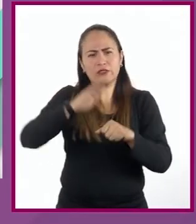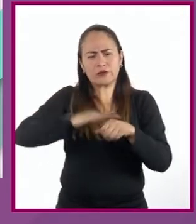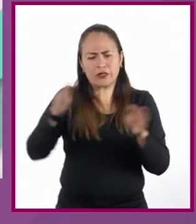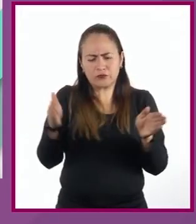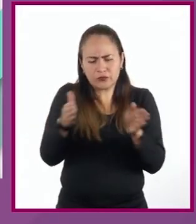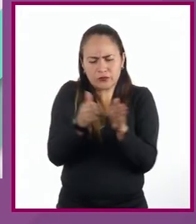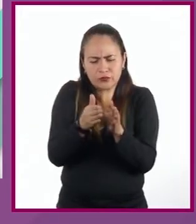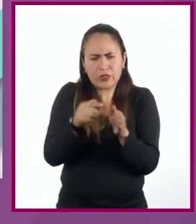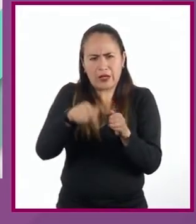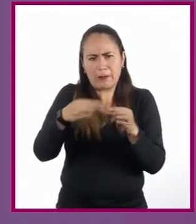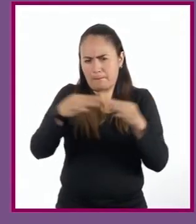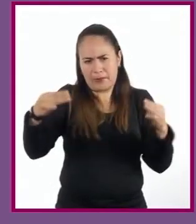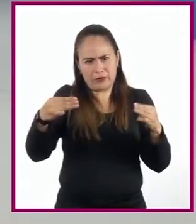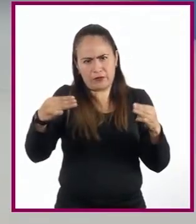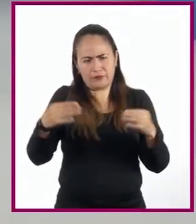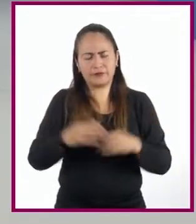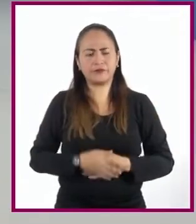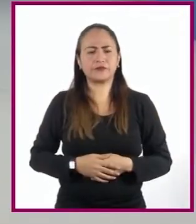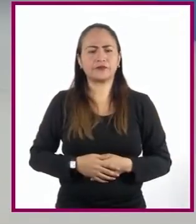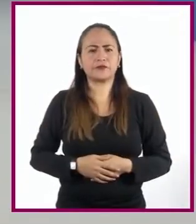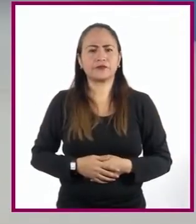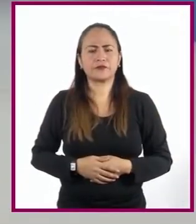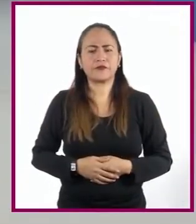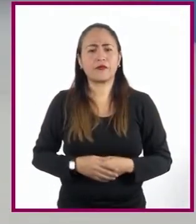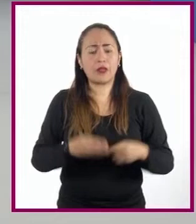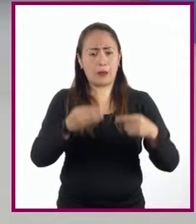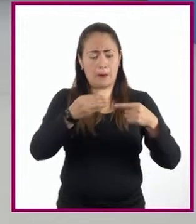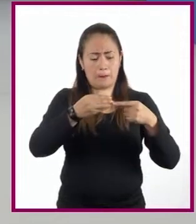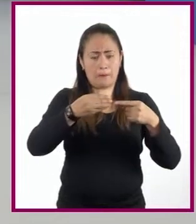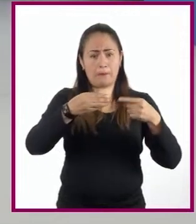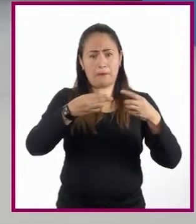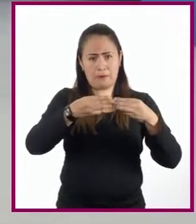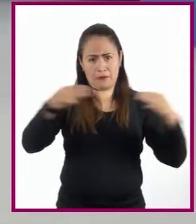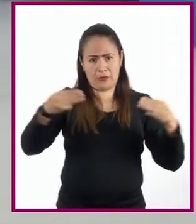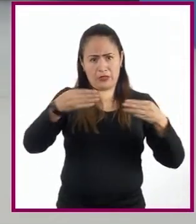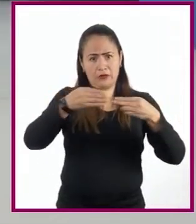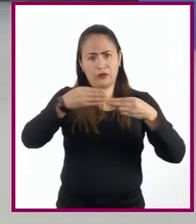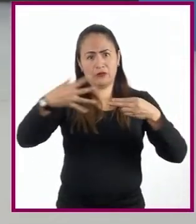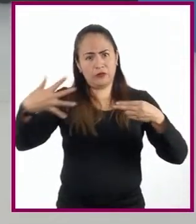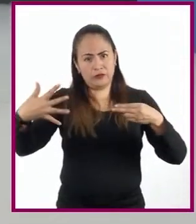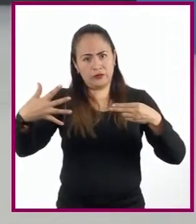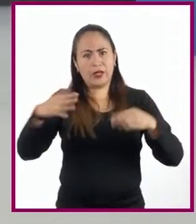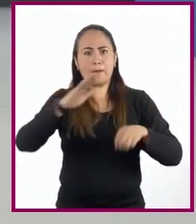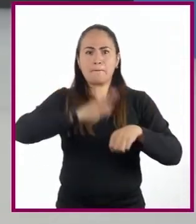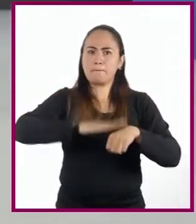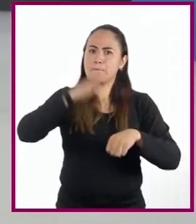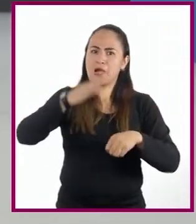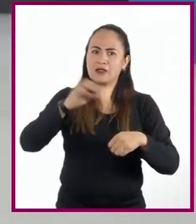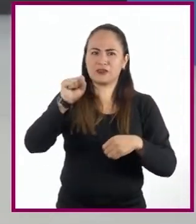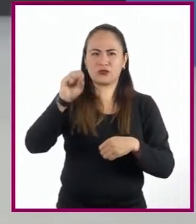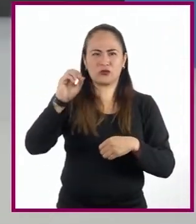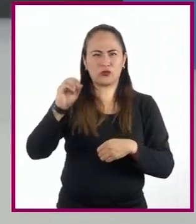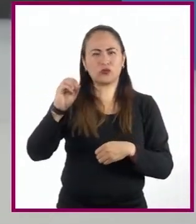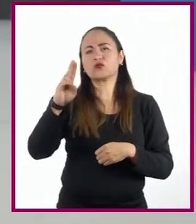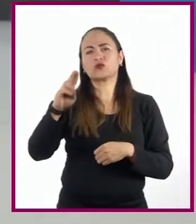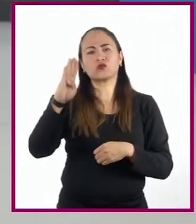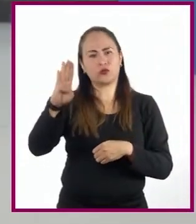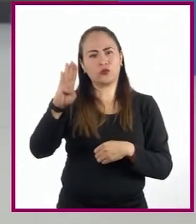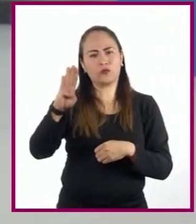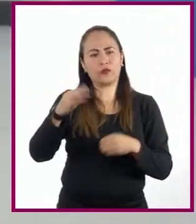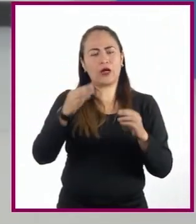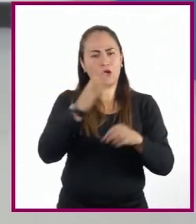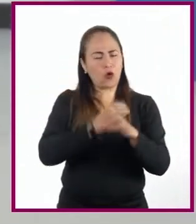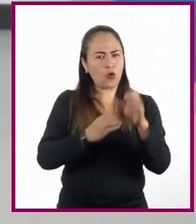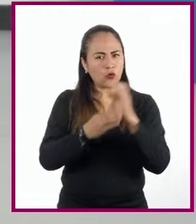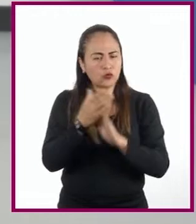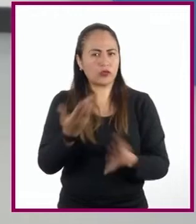metro. Los múltiplos del metro, que son las unidades de medida mayores que el metro, se utilizan para medir